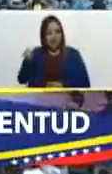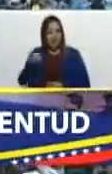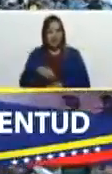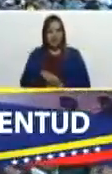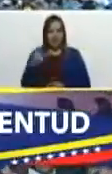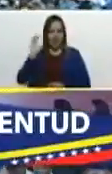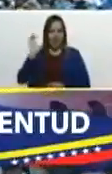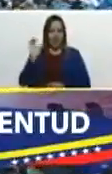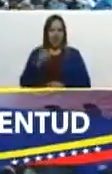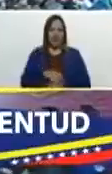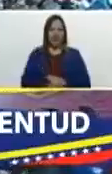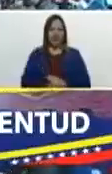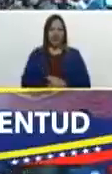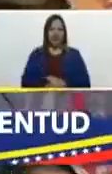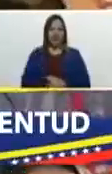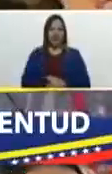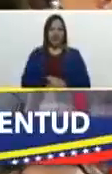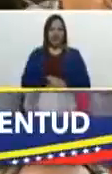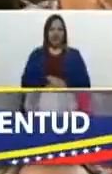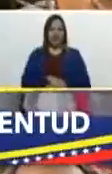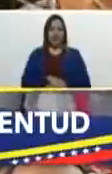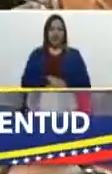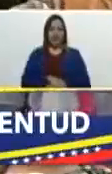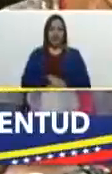Caracas. Don Brian.